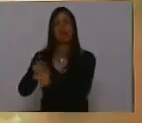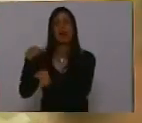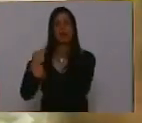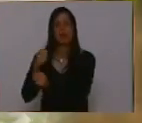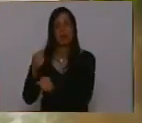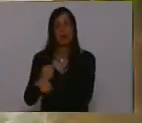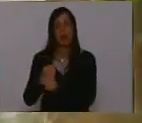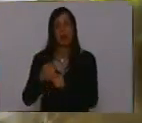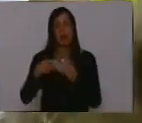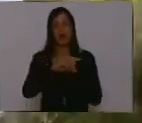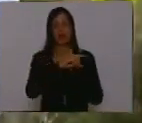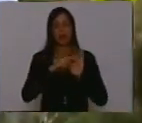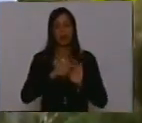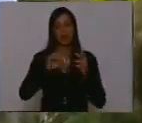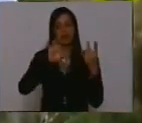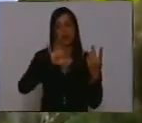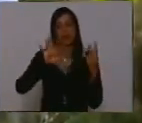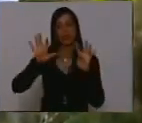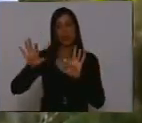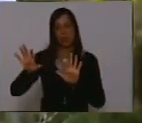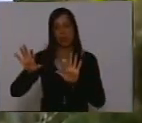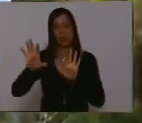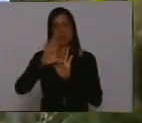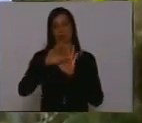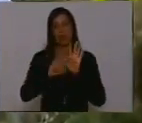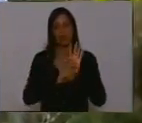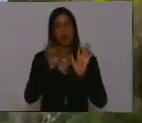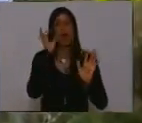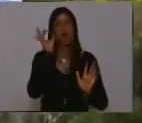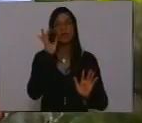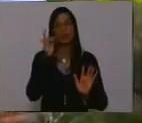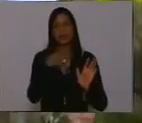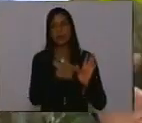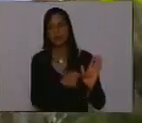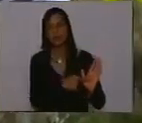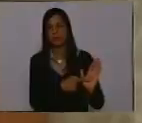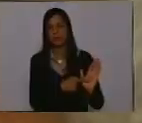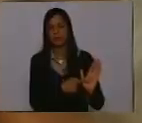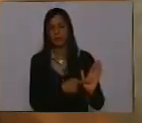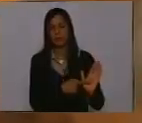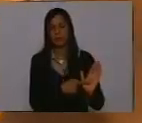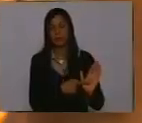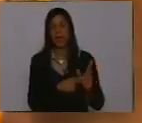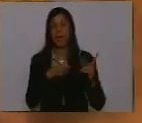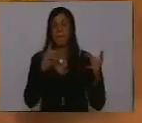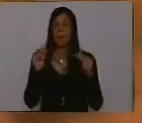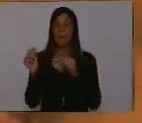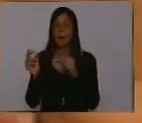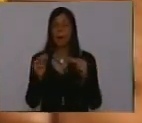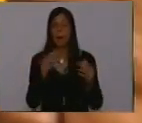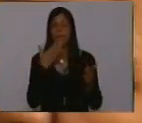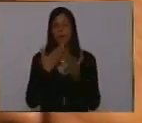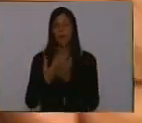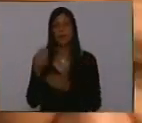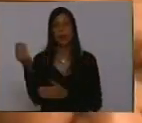79 de la Constitución del año 1999. De allí y de todo este debate, la siguiente propuesta.